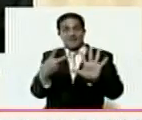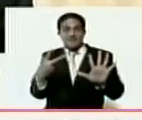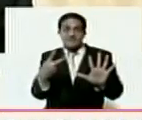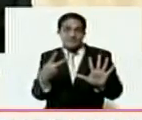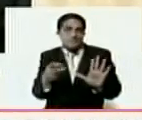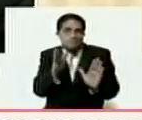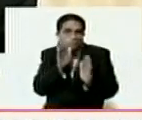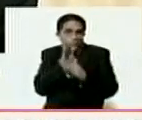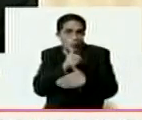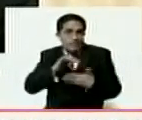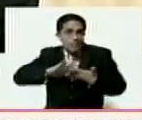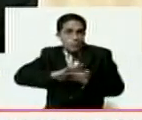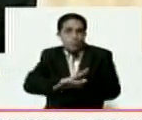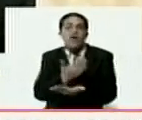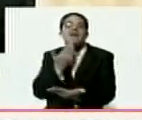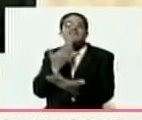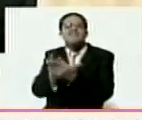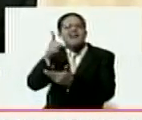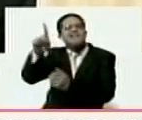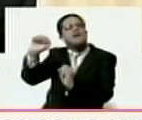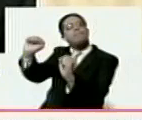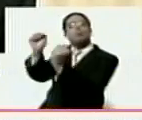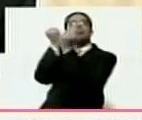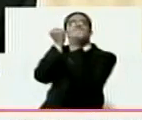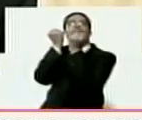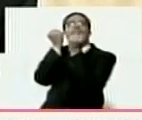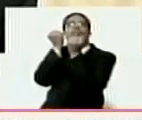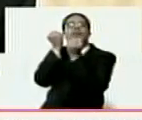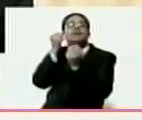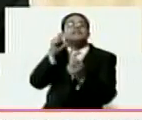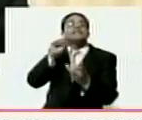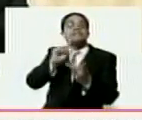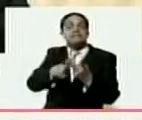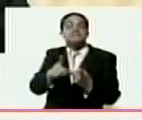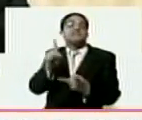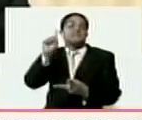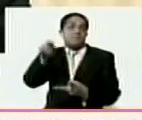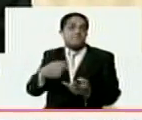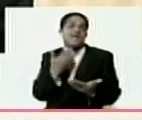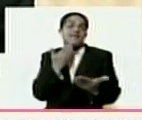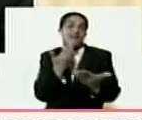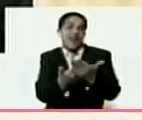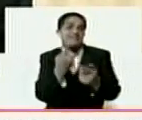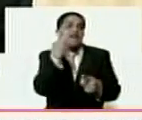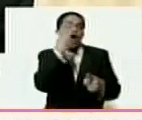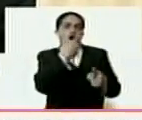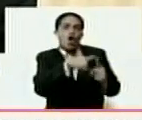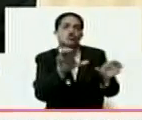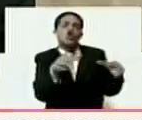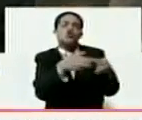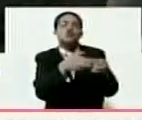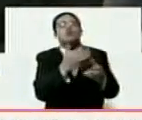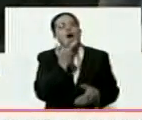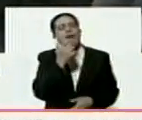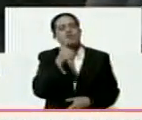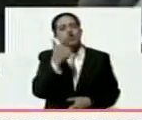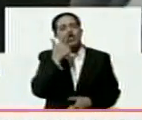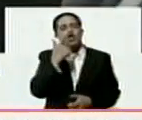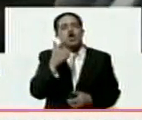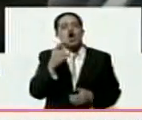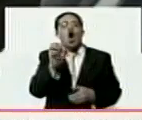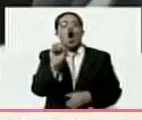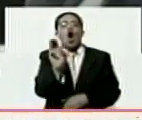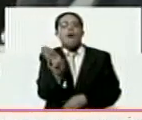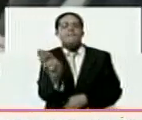2017-2018, gracias a las sanciones y con el apoyo de organismos multilaterales como la Organización Panamericana de la